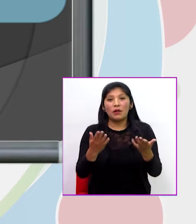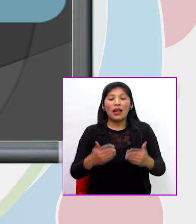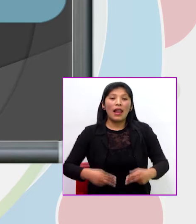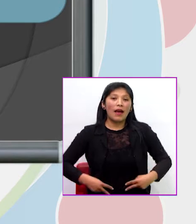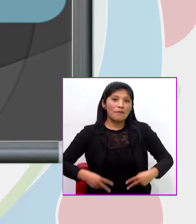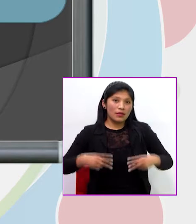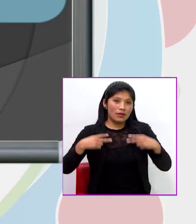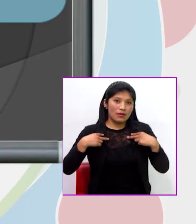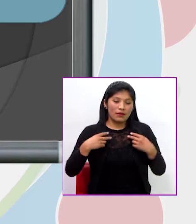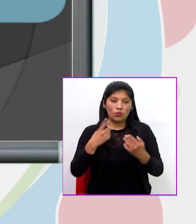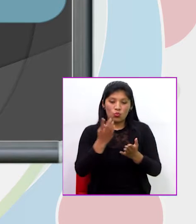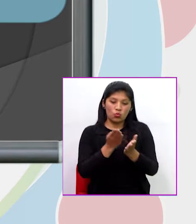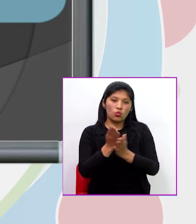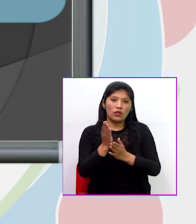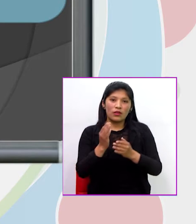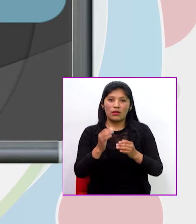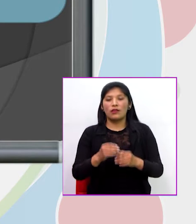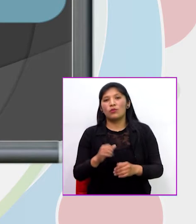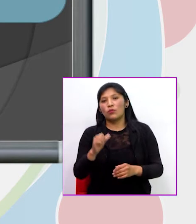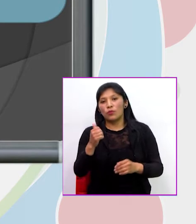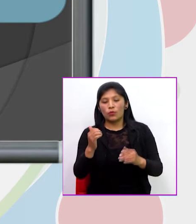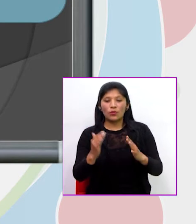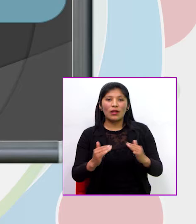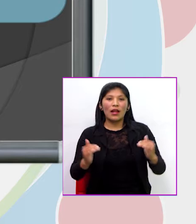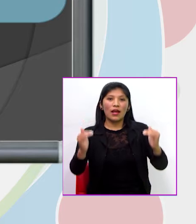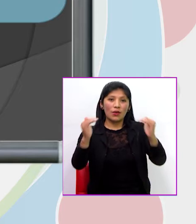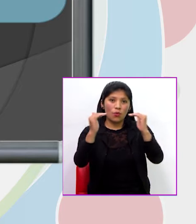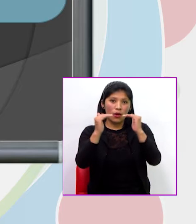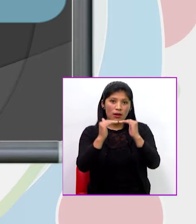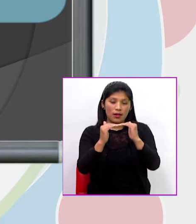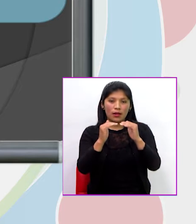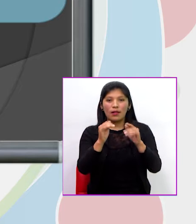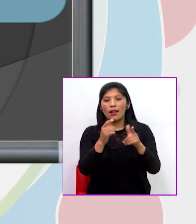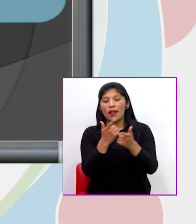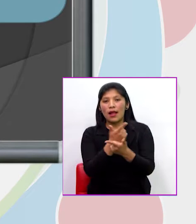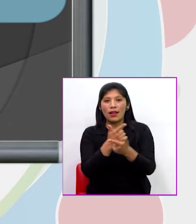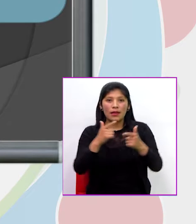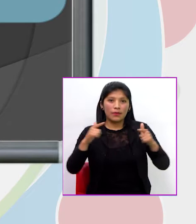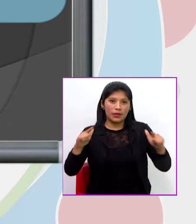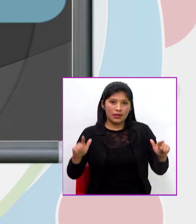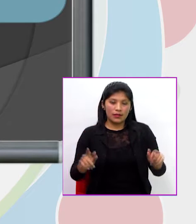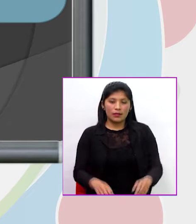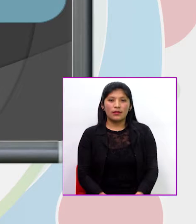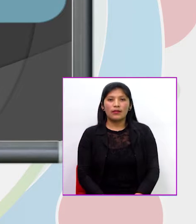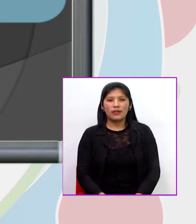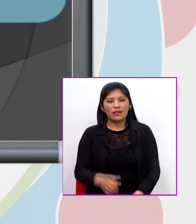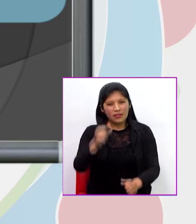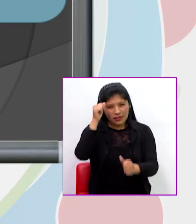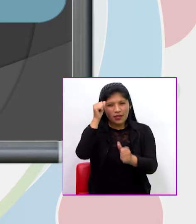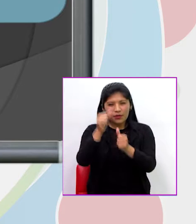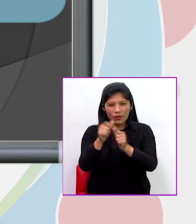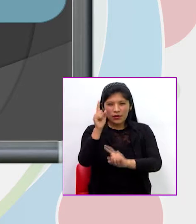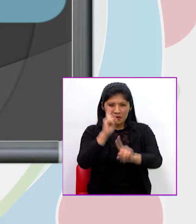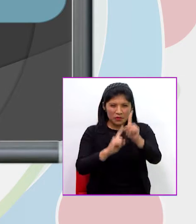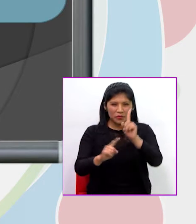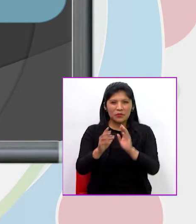vida, la igualdad, la libertad. ¿Te acuerdas de alguno más que